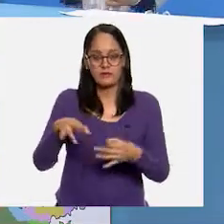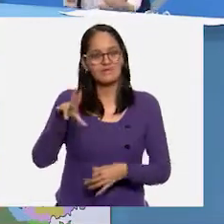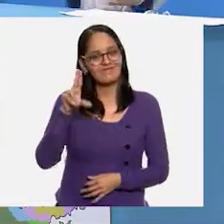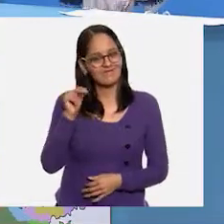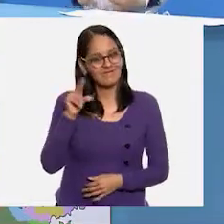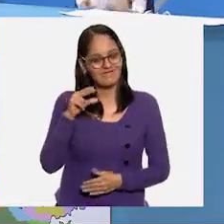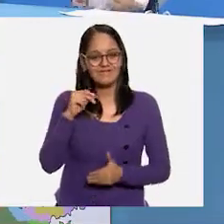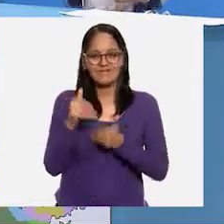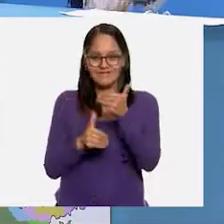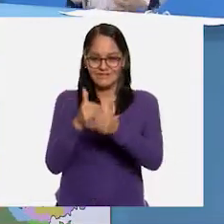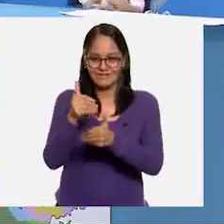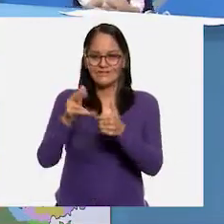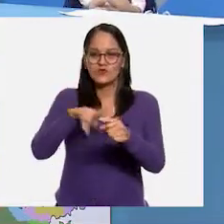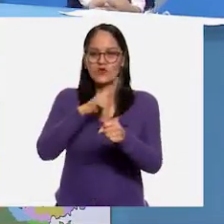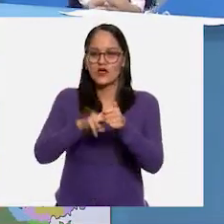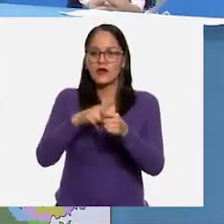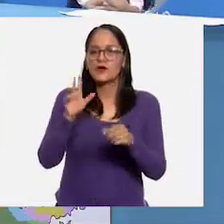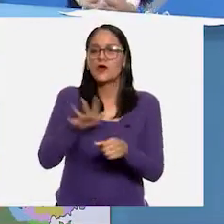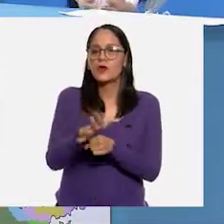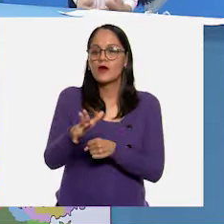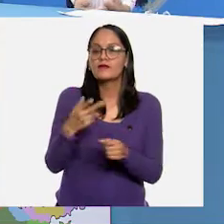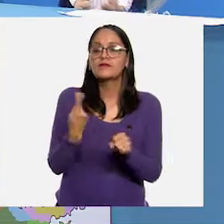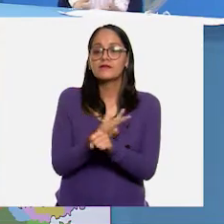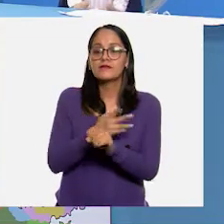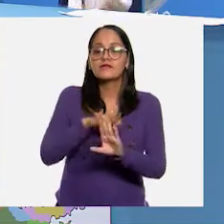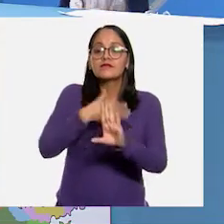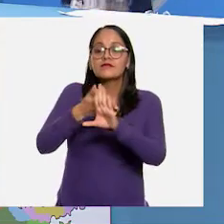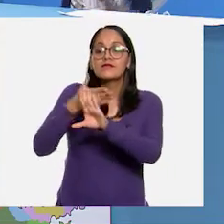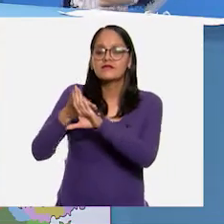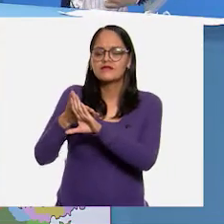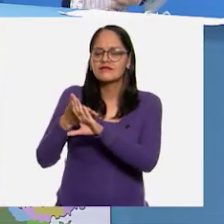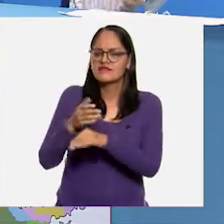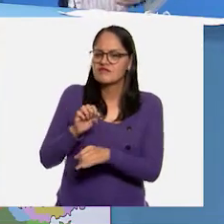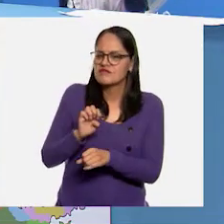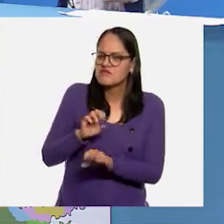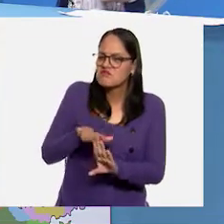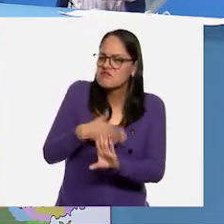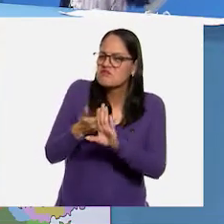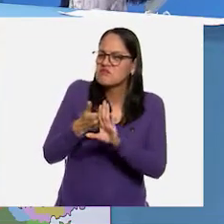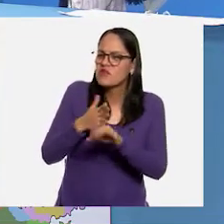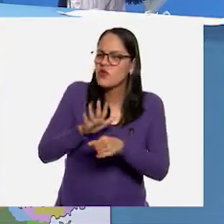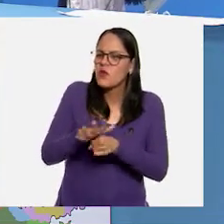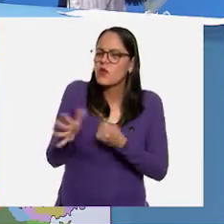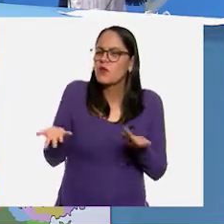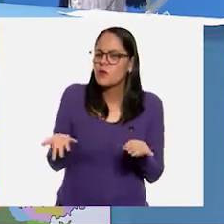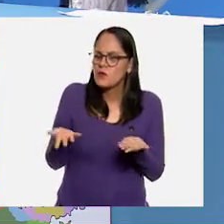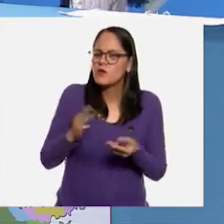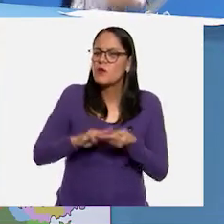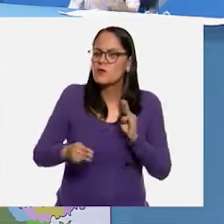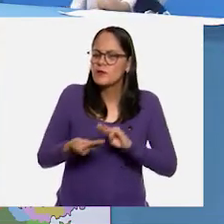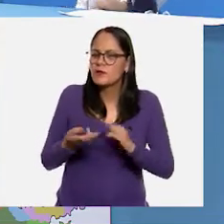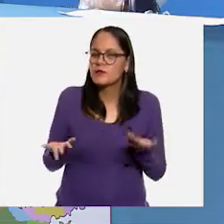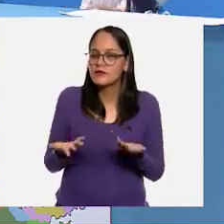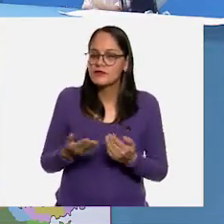naturales no los causan los desastres. Entonces, ¿qué los causa? Hola,